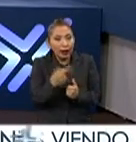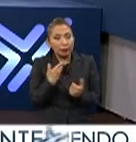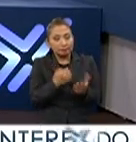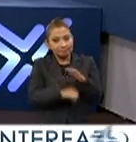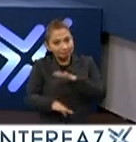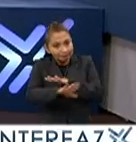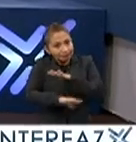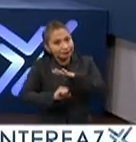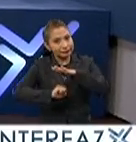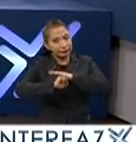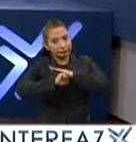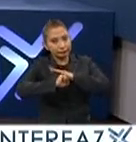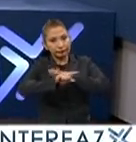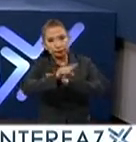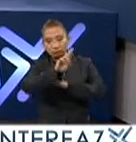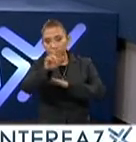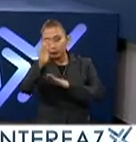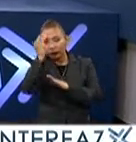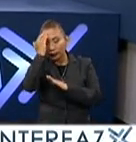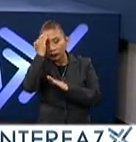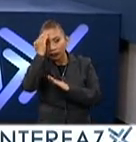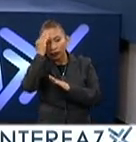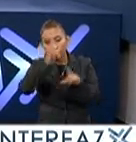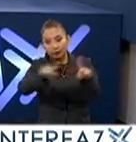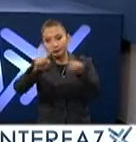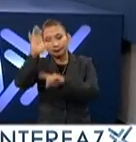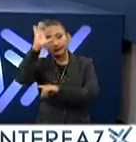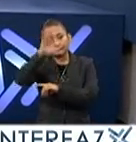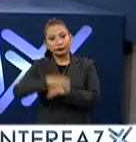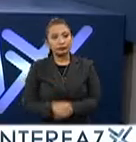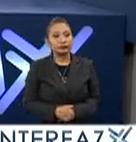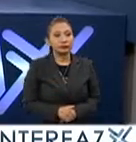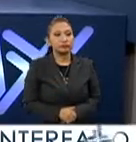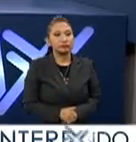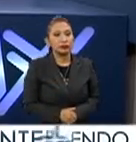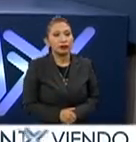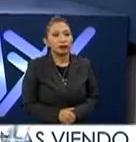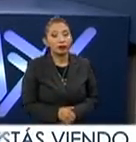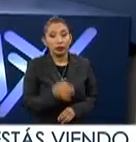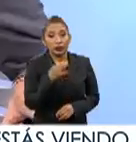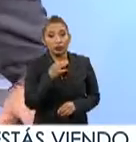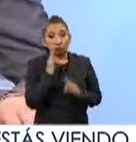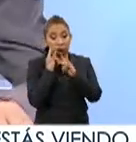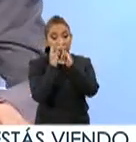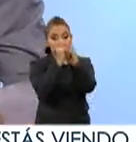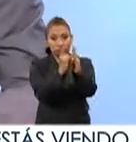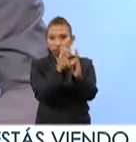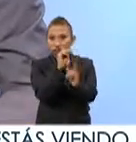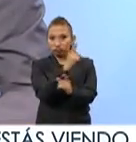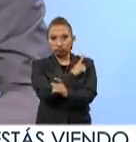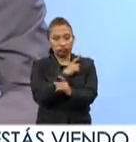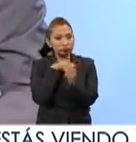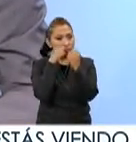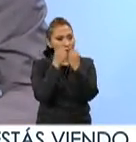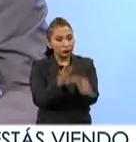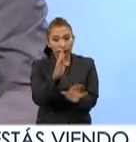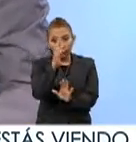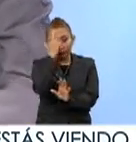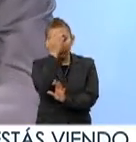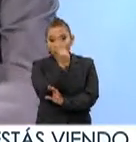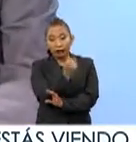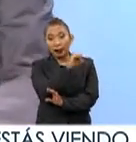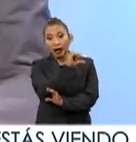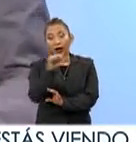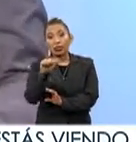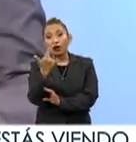sentar las bases y reconocernos multiculturales. Es una feria imperdible, le recuerdo, del 9 al